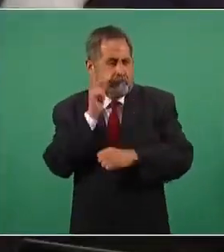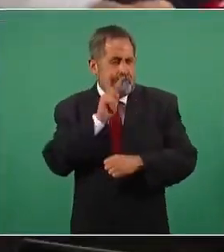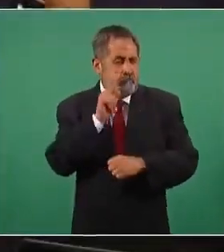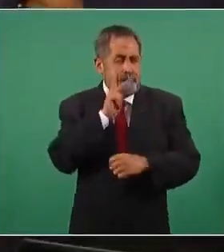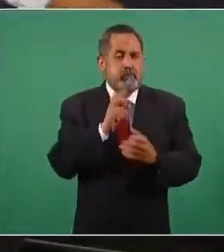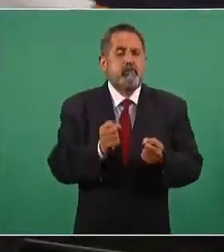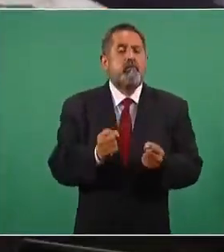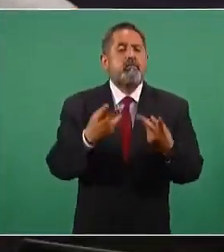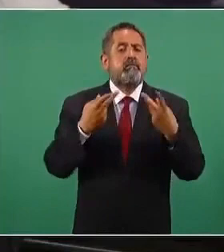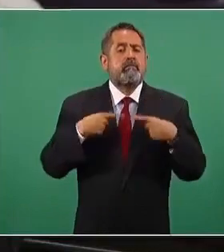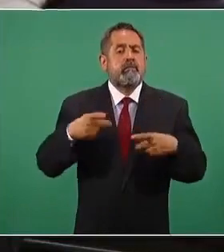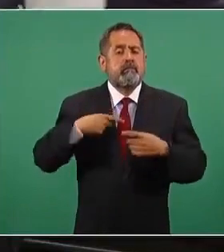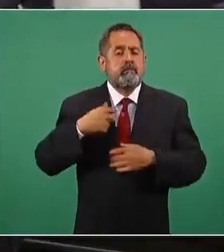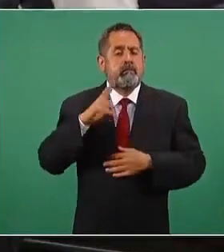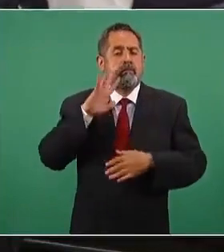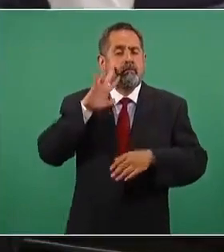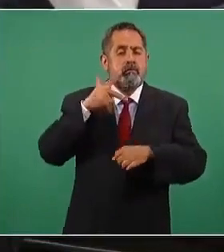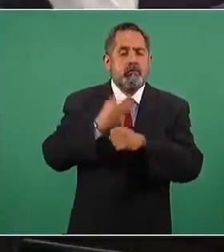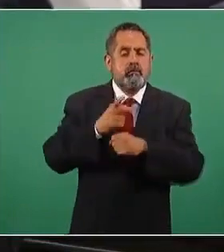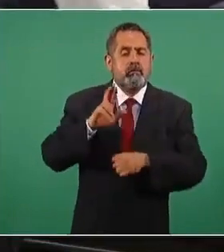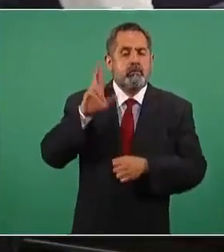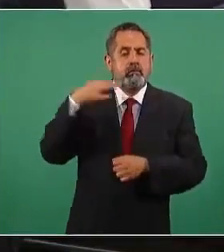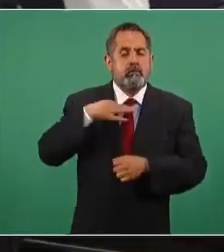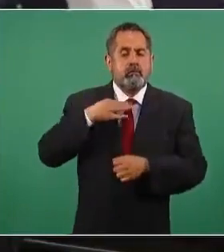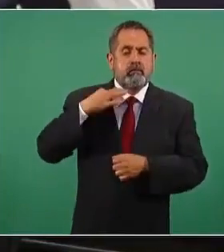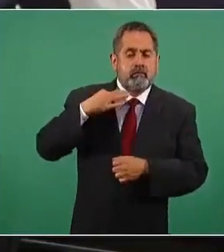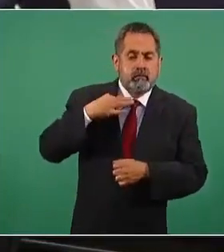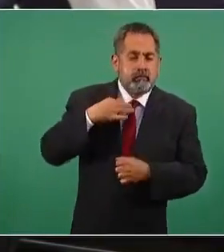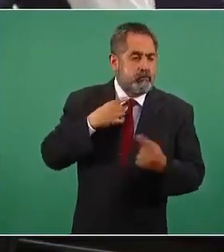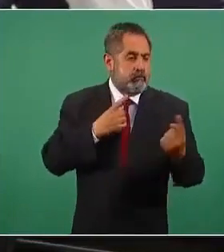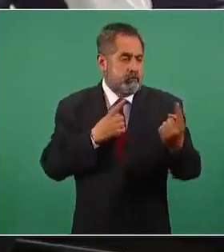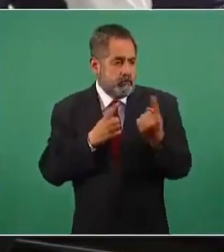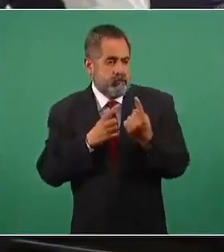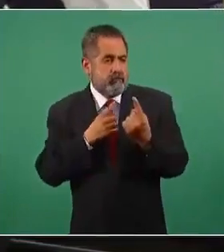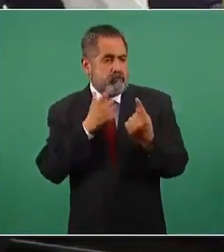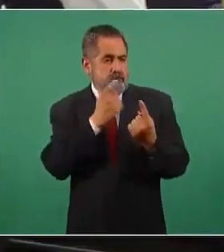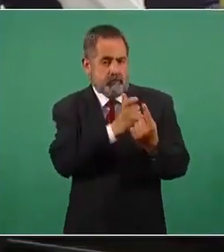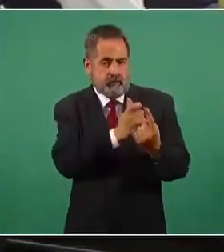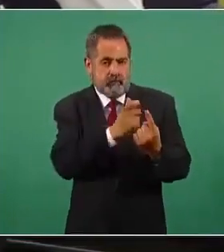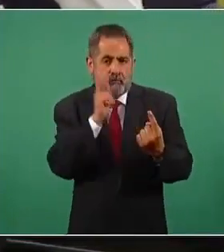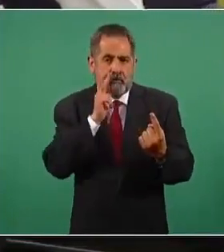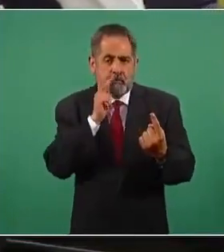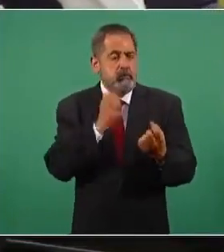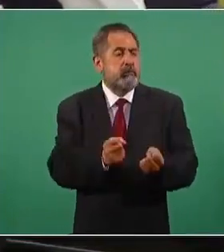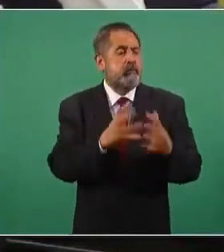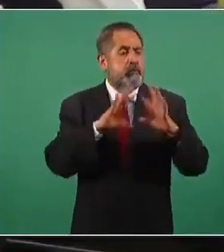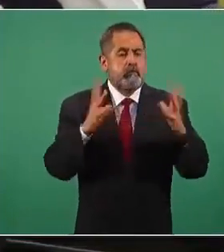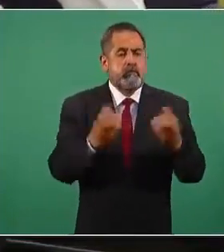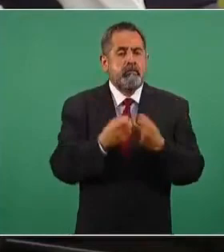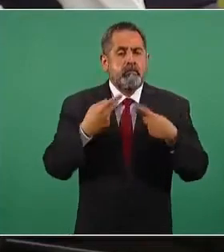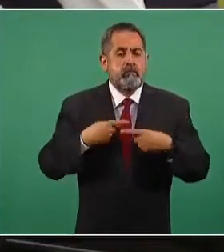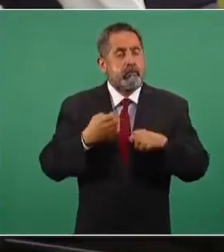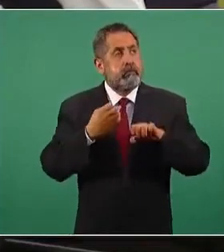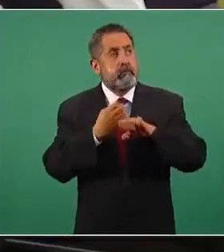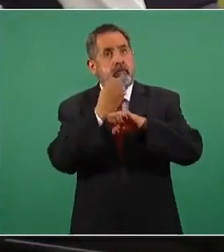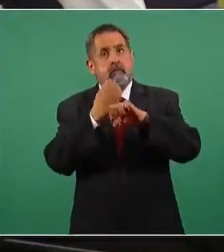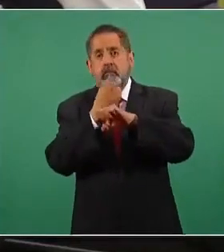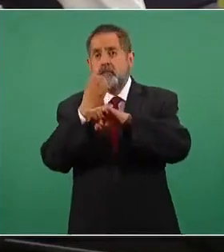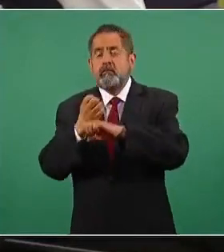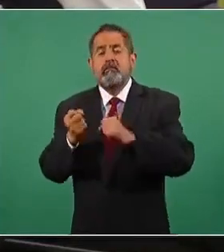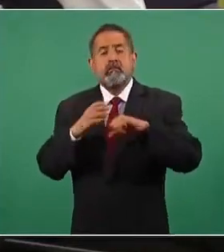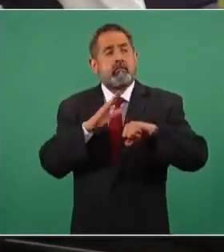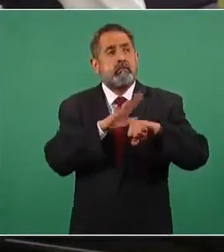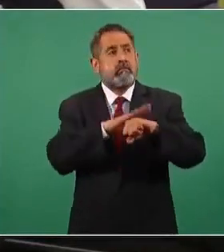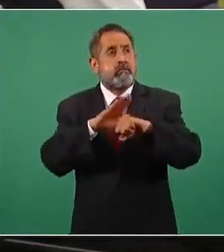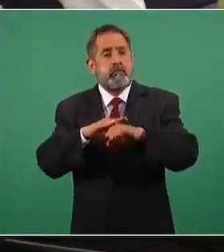están pensando contemplar para estos y de qué estados serán convocados